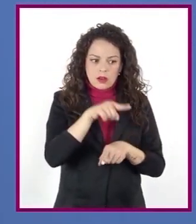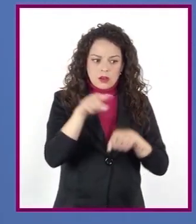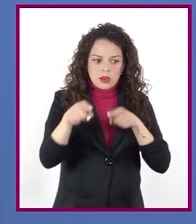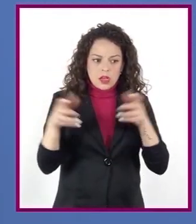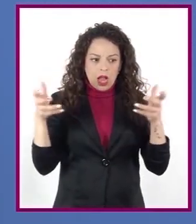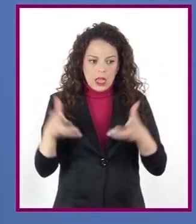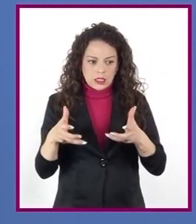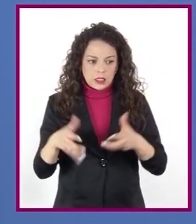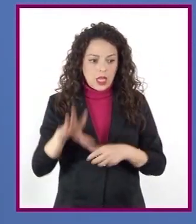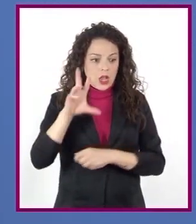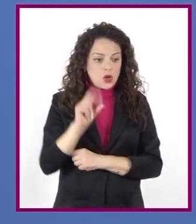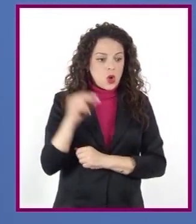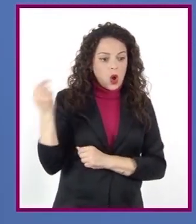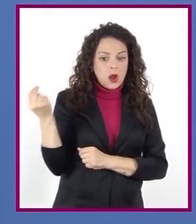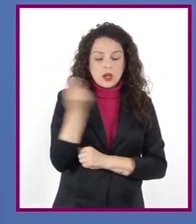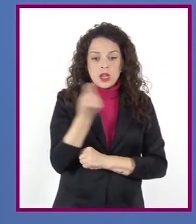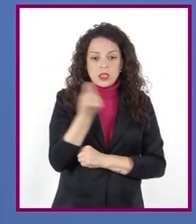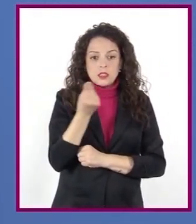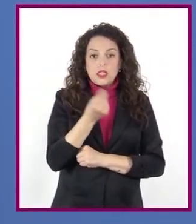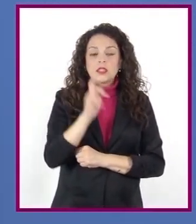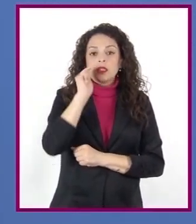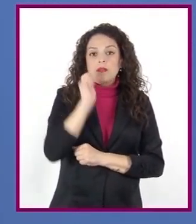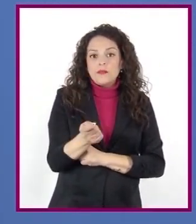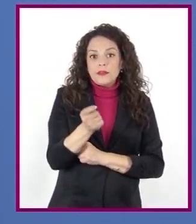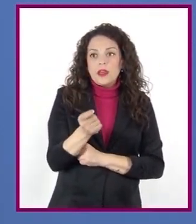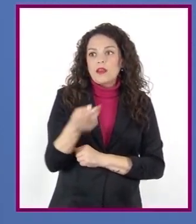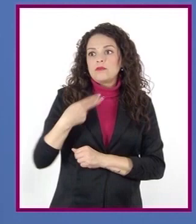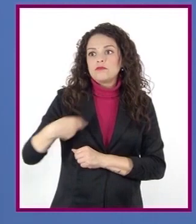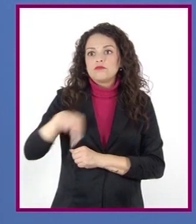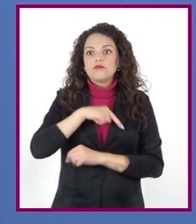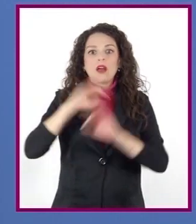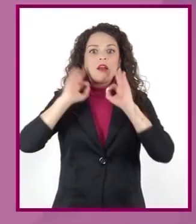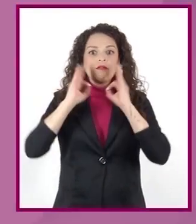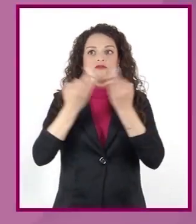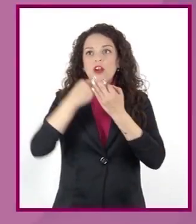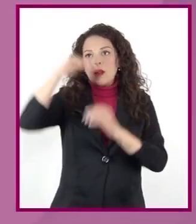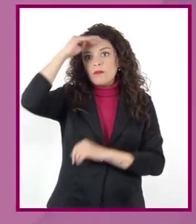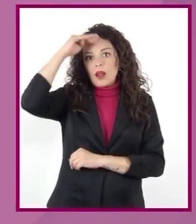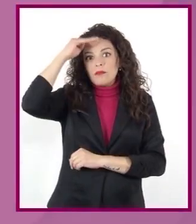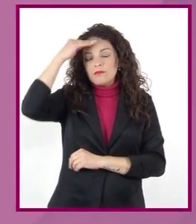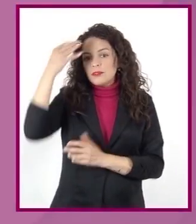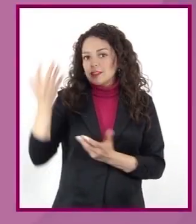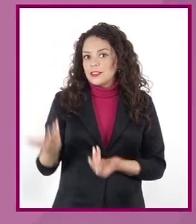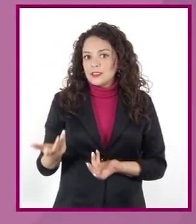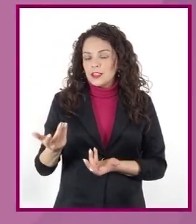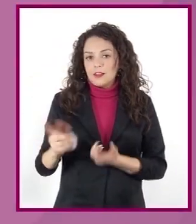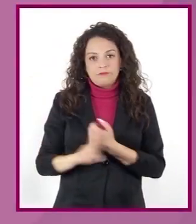que alguien más influya sobre nuestra manera de pensar.